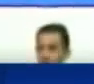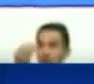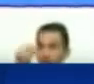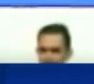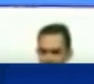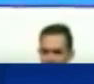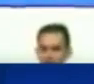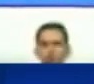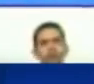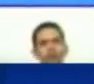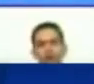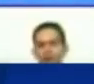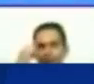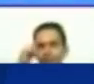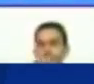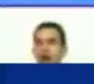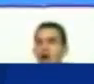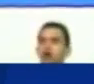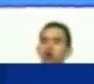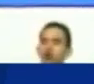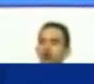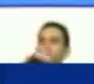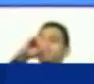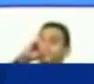la sociedad centroamericana.